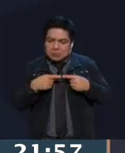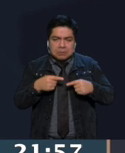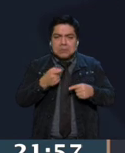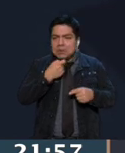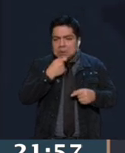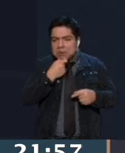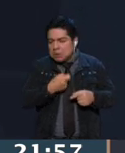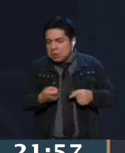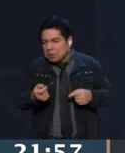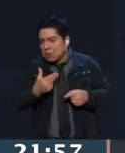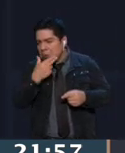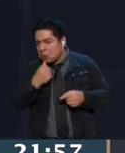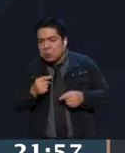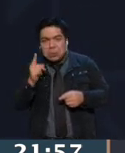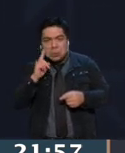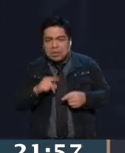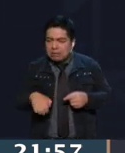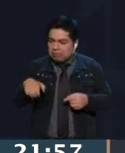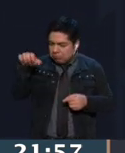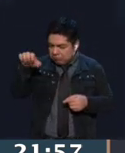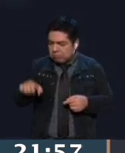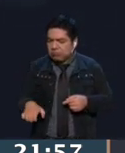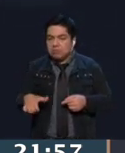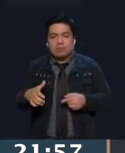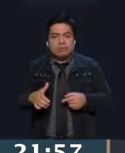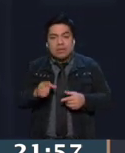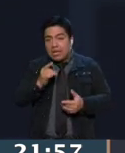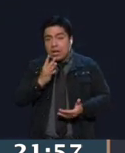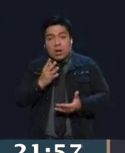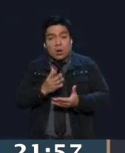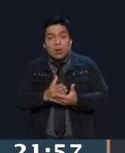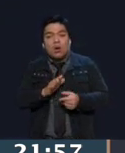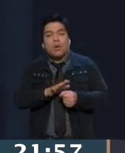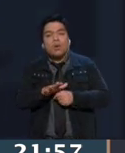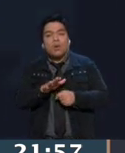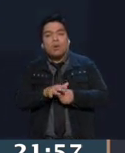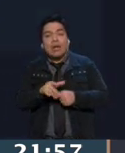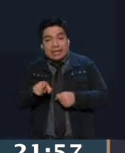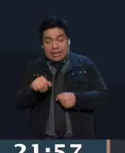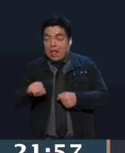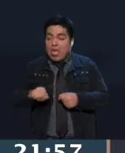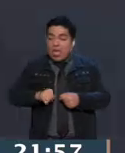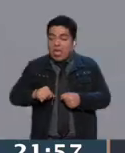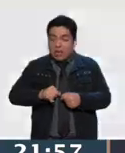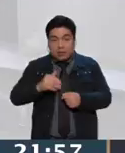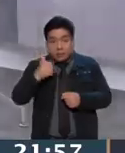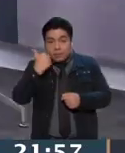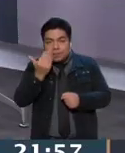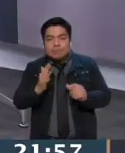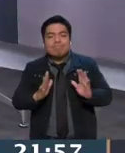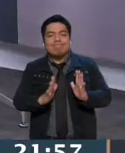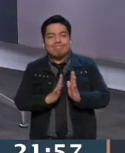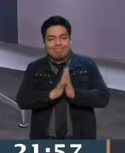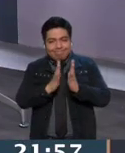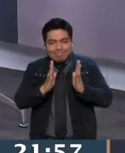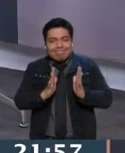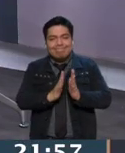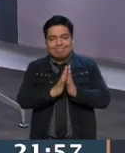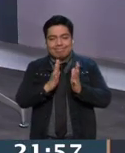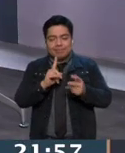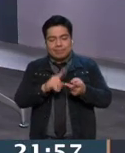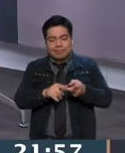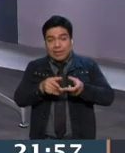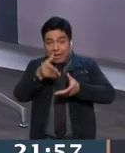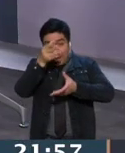niños, adultos. El único fin es tener en común el interés de participar y de aprender y